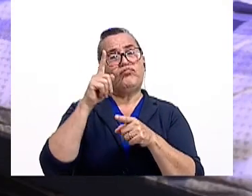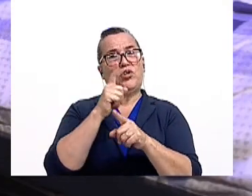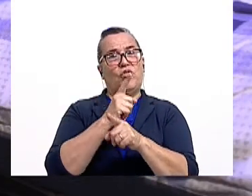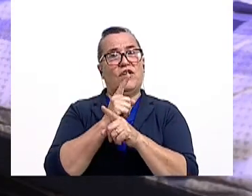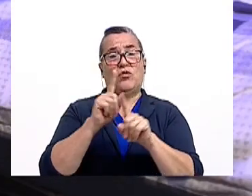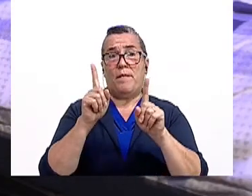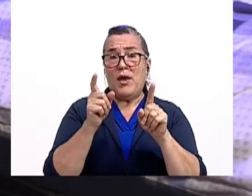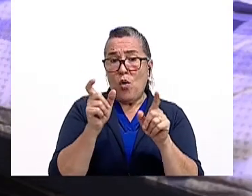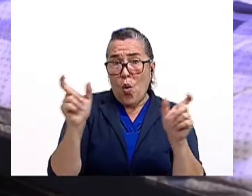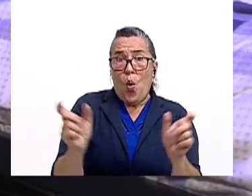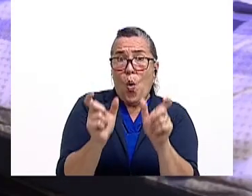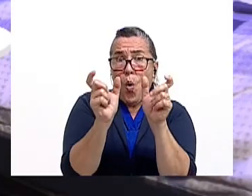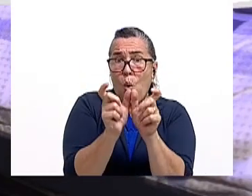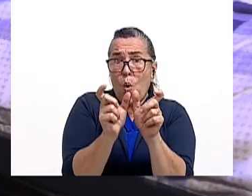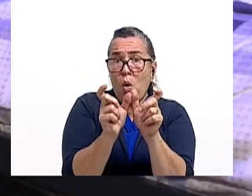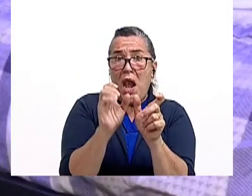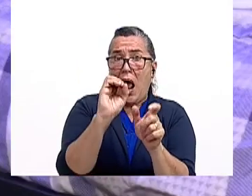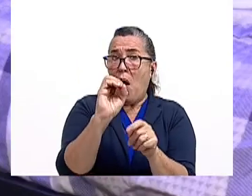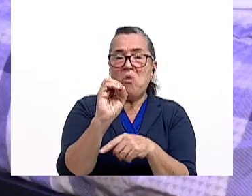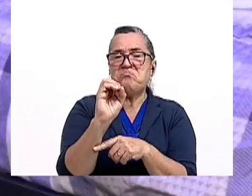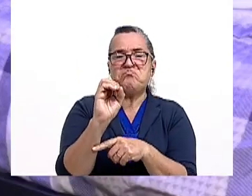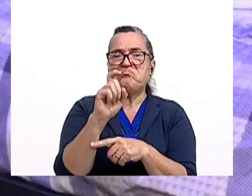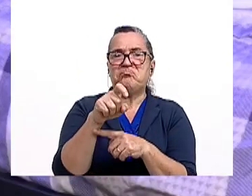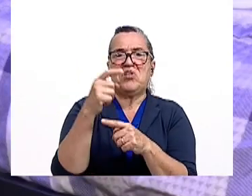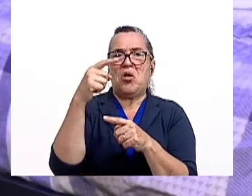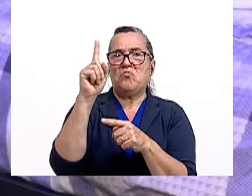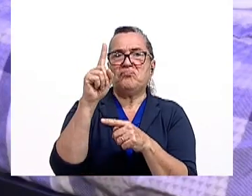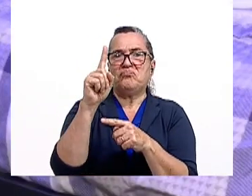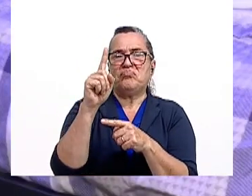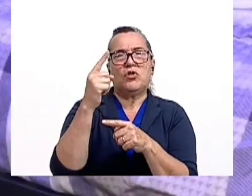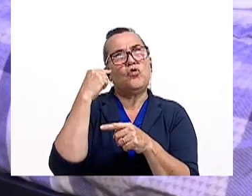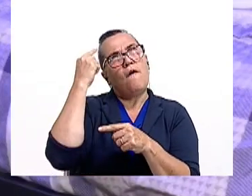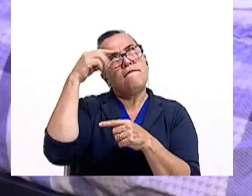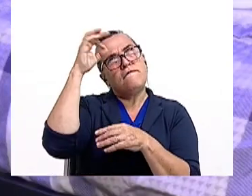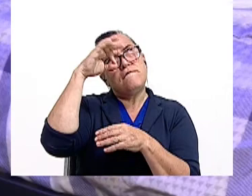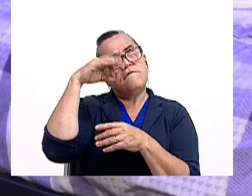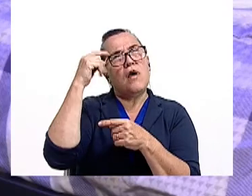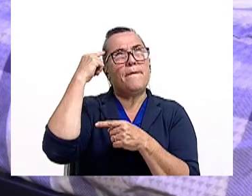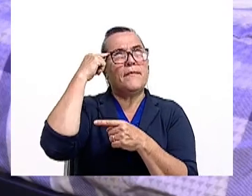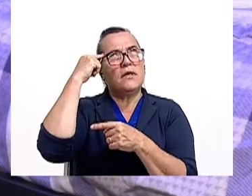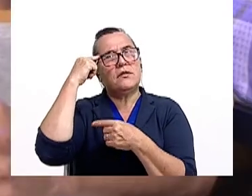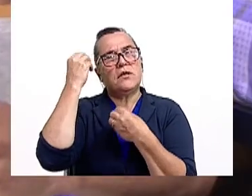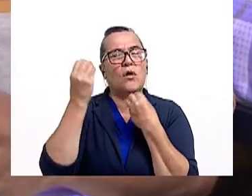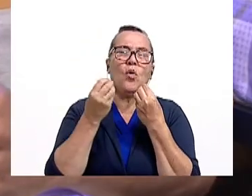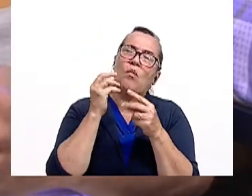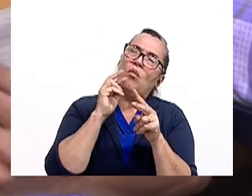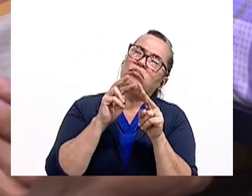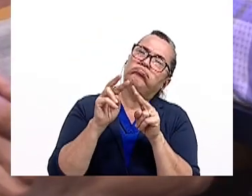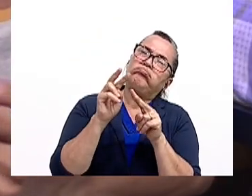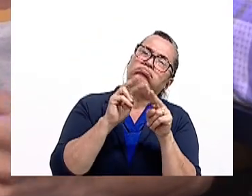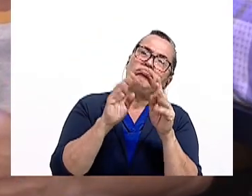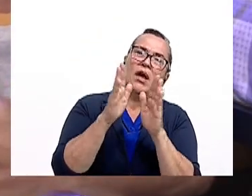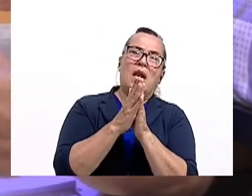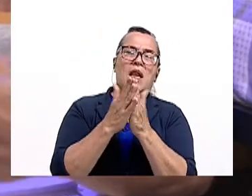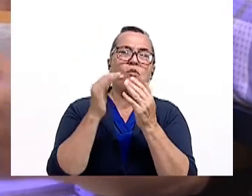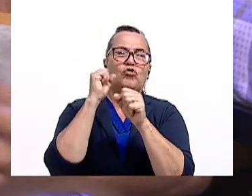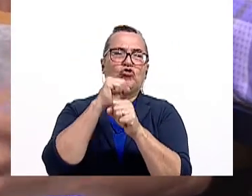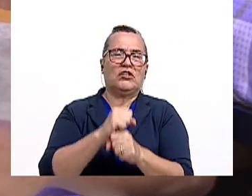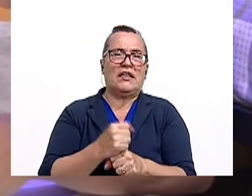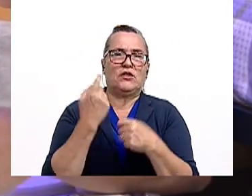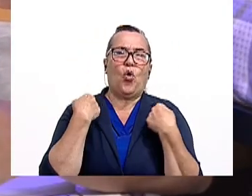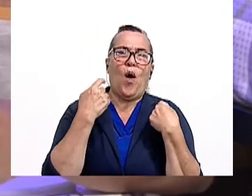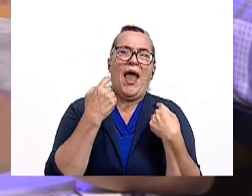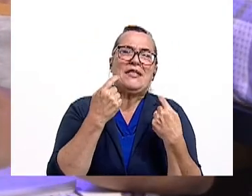caso de esta conjunción, no es necesario. Yo a veces me pongo a filosofar y así, a pensar como uno ve en libros clásicos, un español